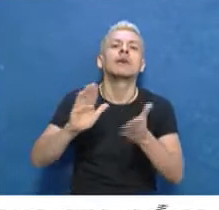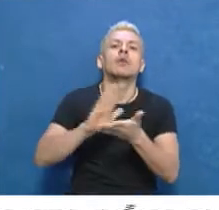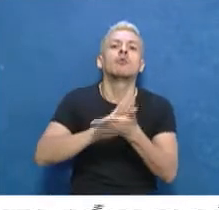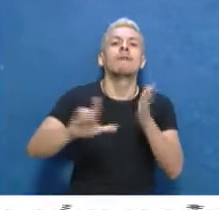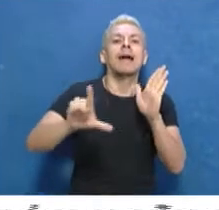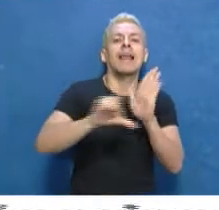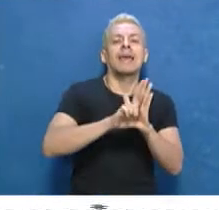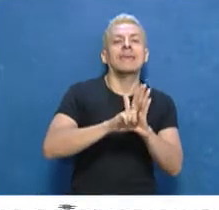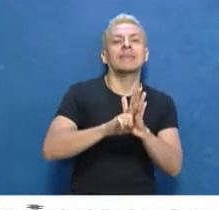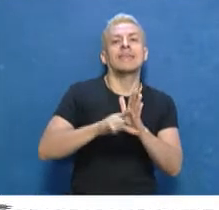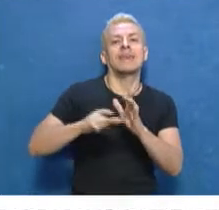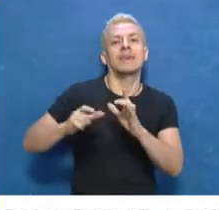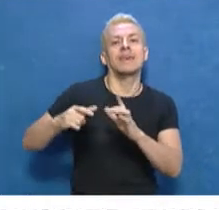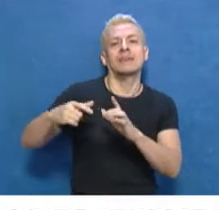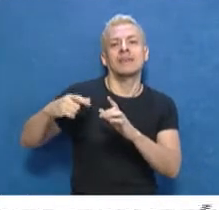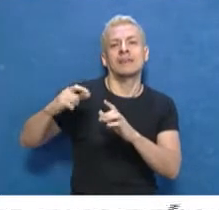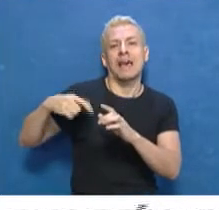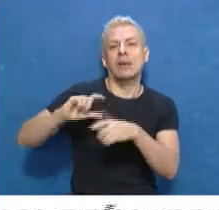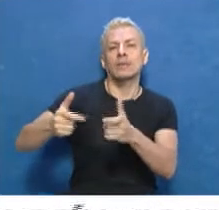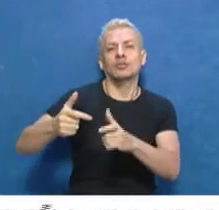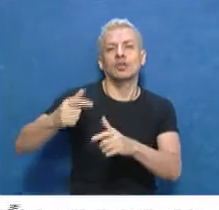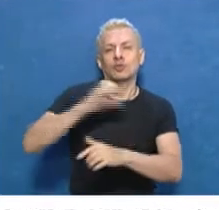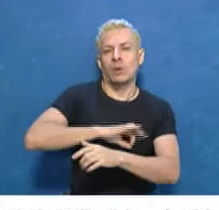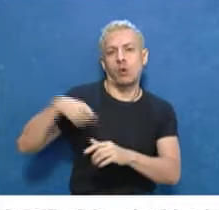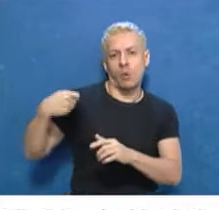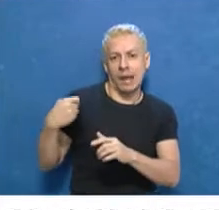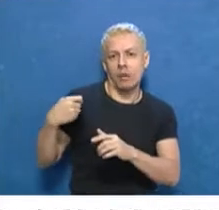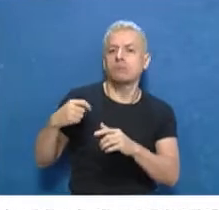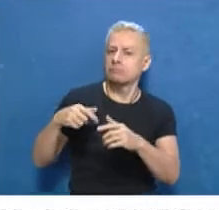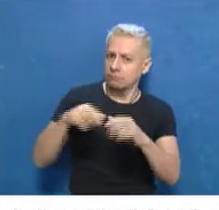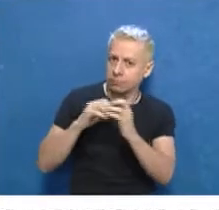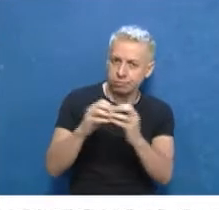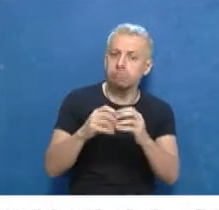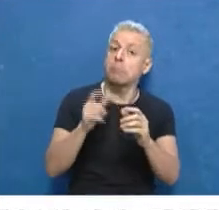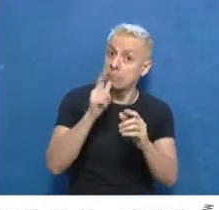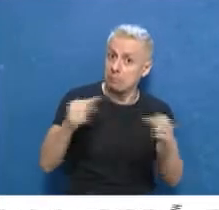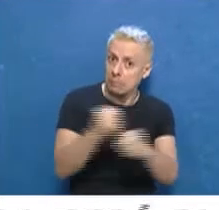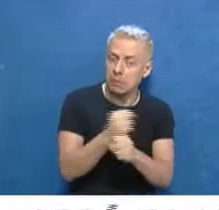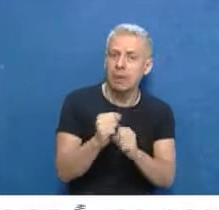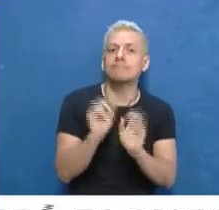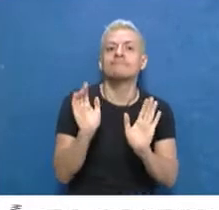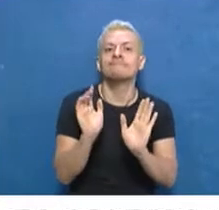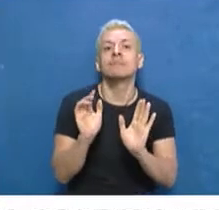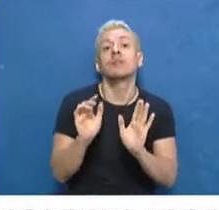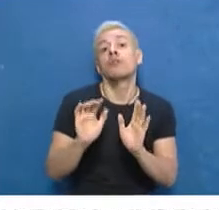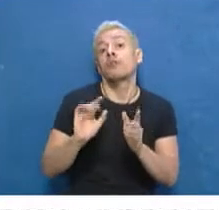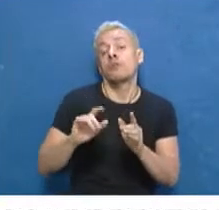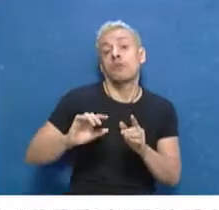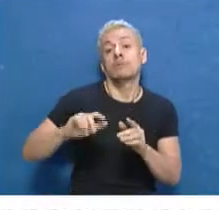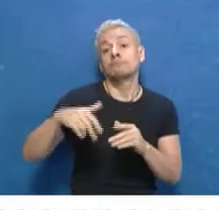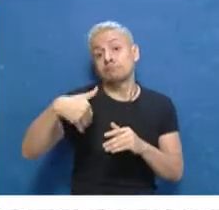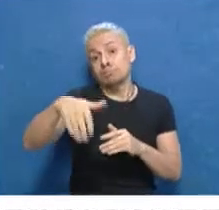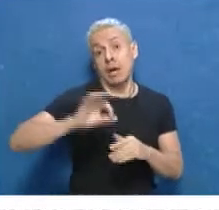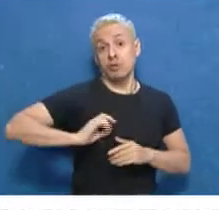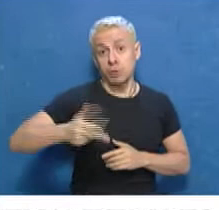de movilidad jubilatoria que, como te decía, va a regir la manera en que los jubilados van a recibir las actualizaciones